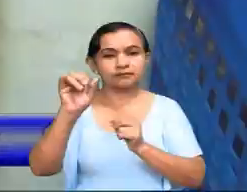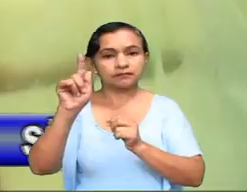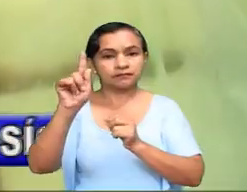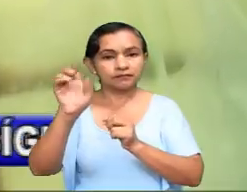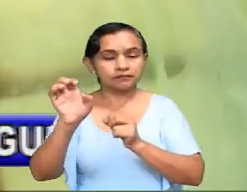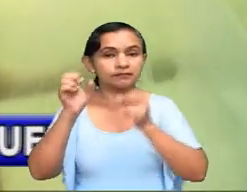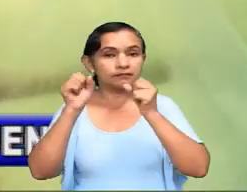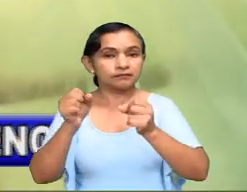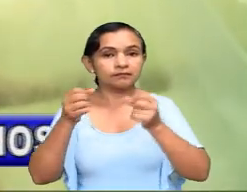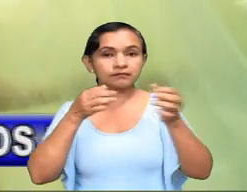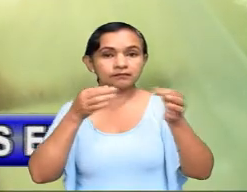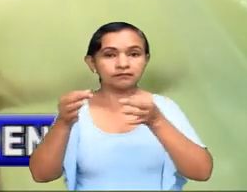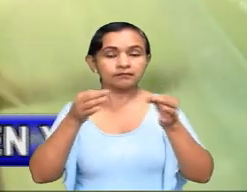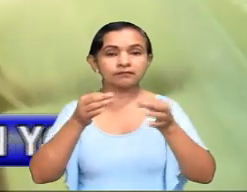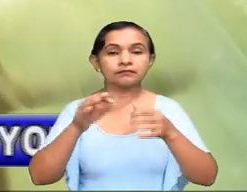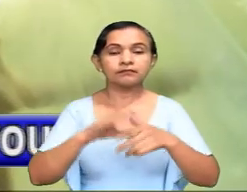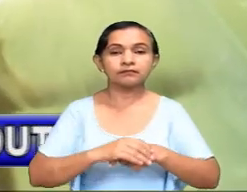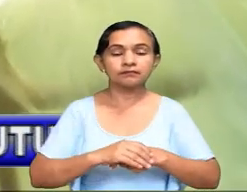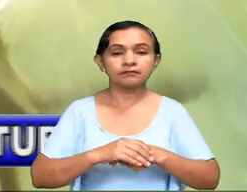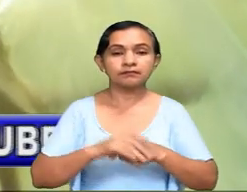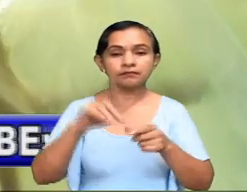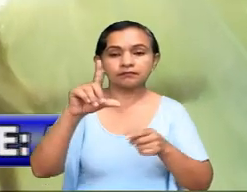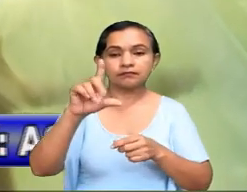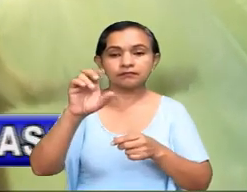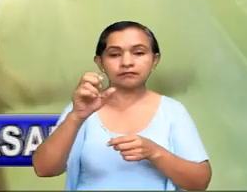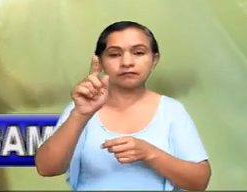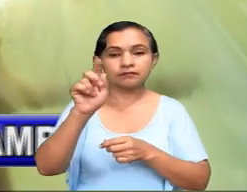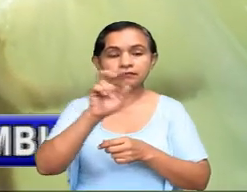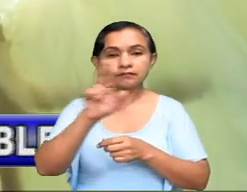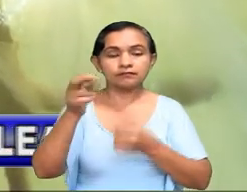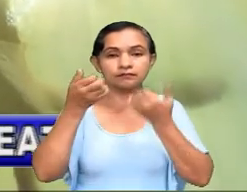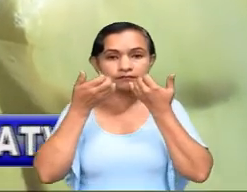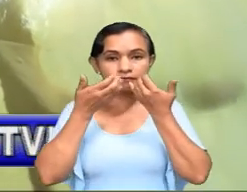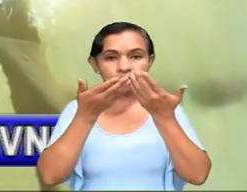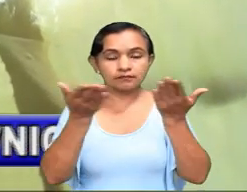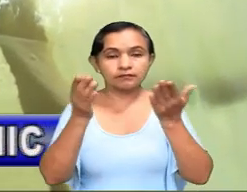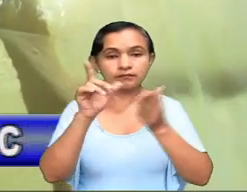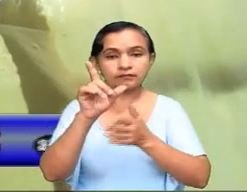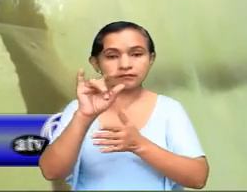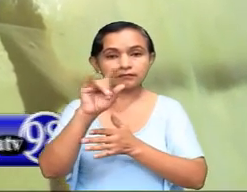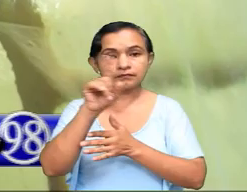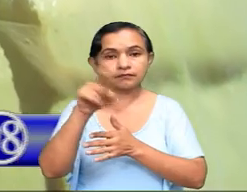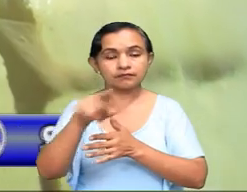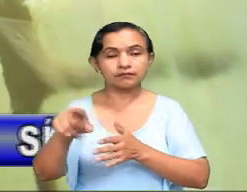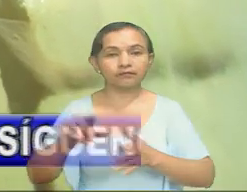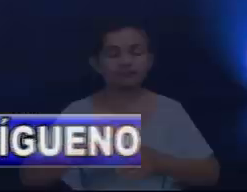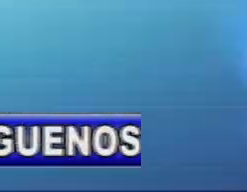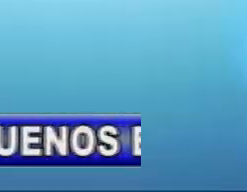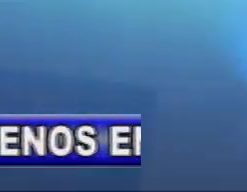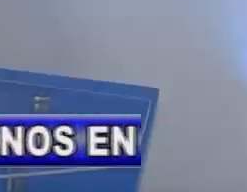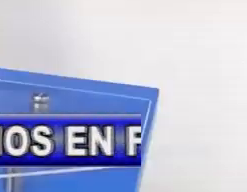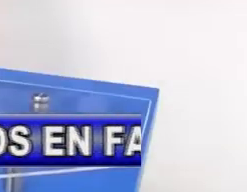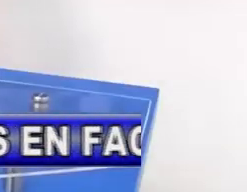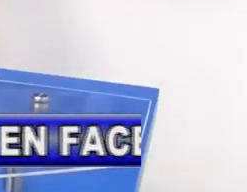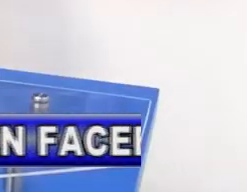Absalón Juárez. Con cámara de Lester Mora para el canal parlamentario, informó Liz Escoto.